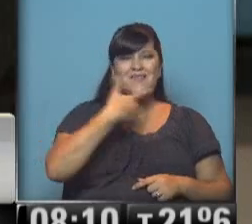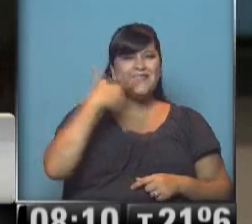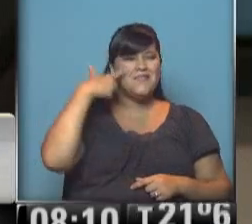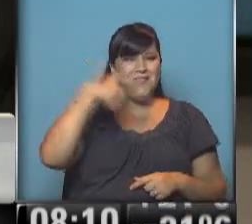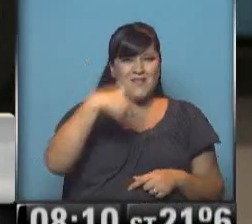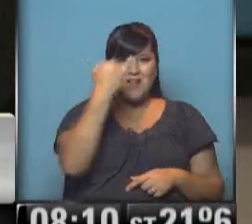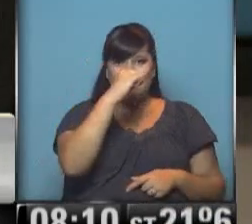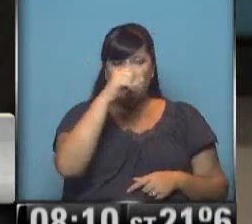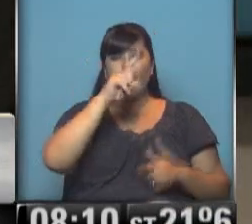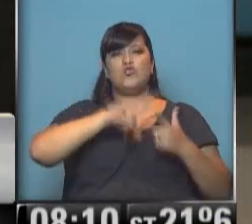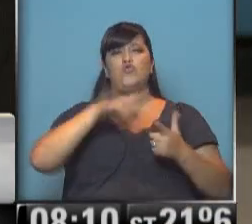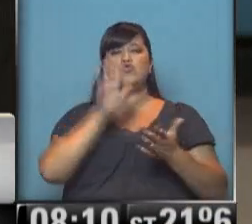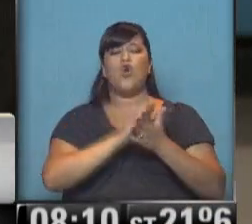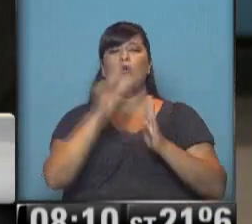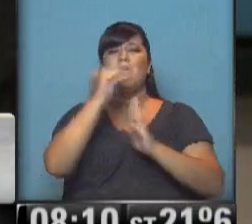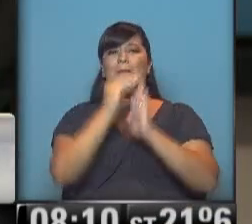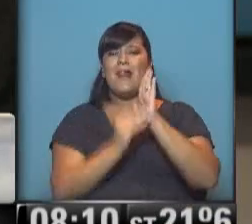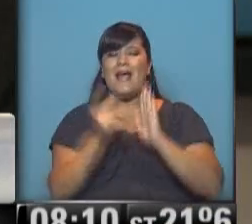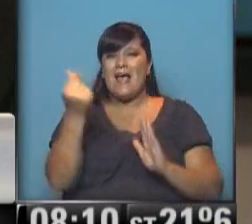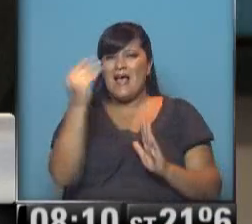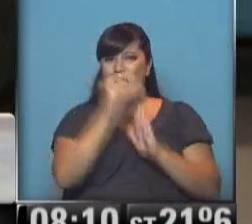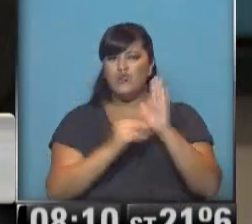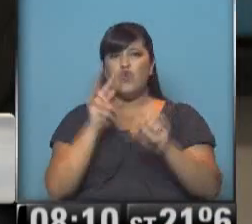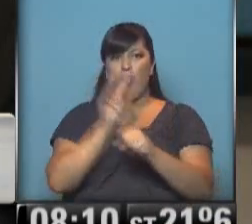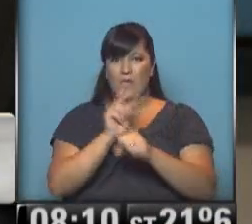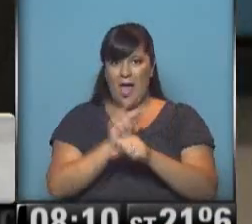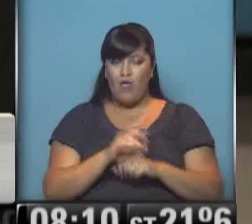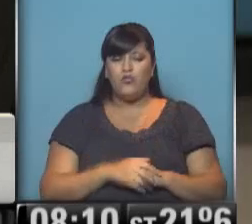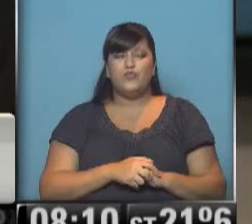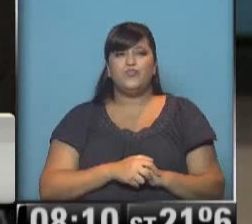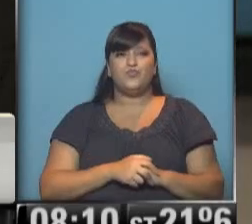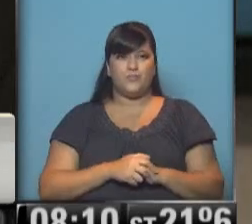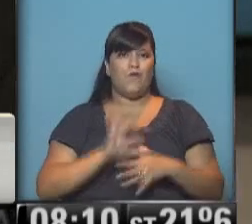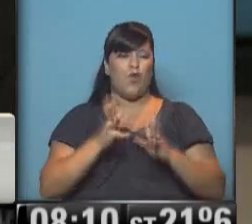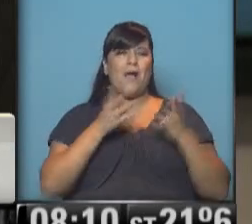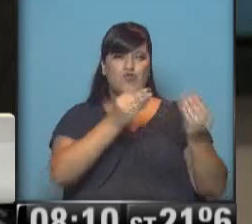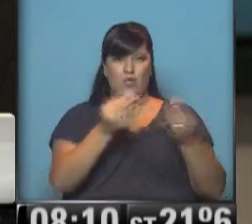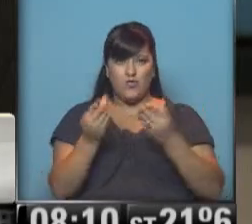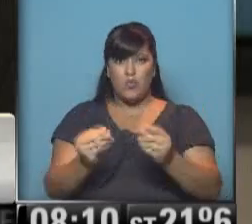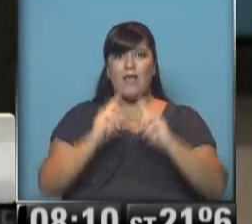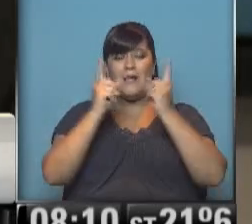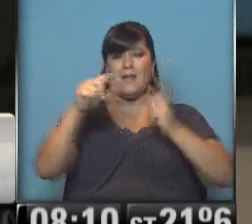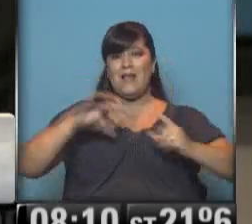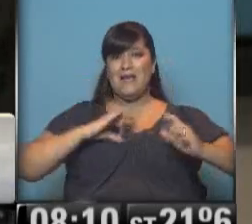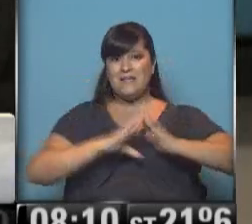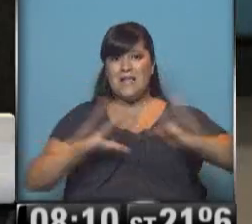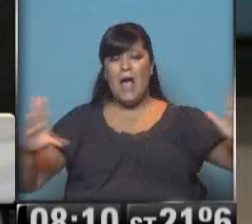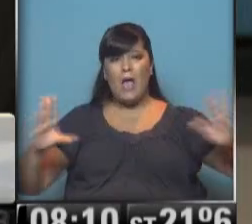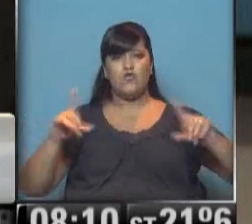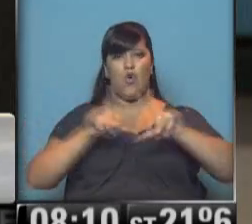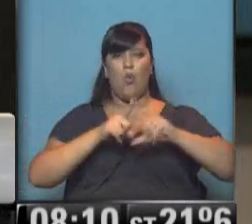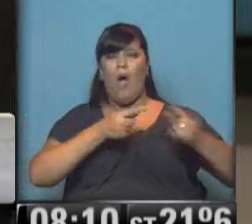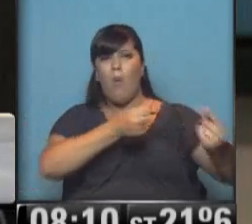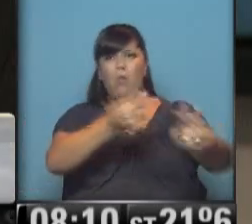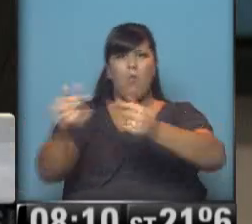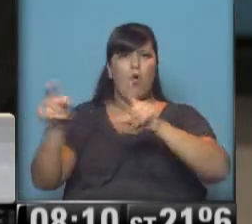la cuestión de precios cuidados eso ayudó y por otra parte es un año en cual no hubo el auge de consumo que